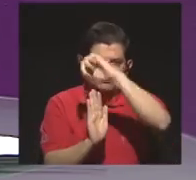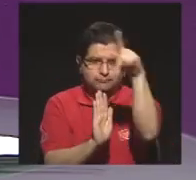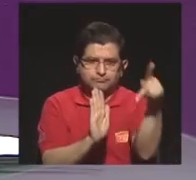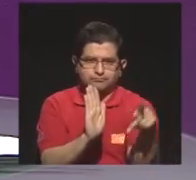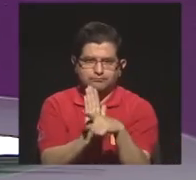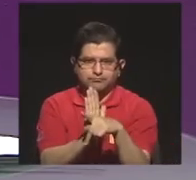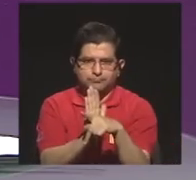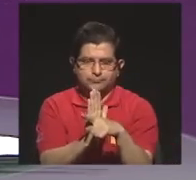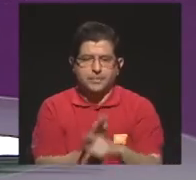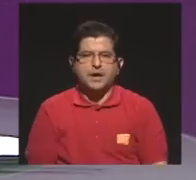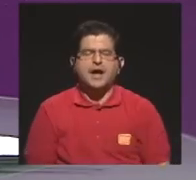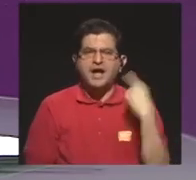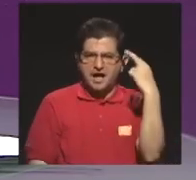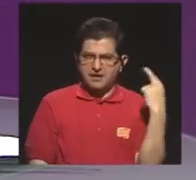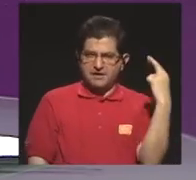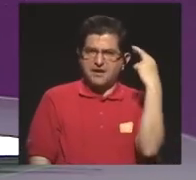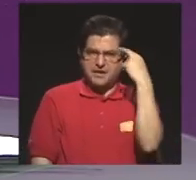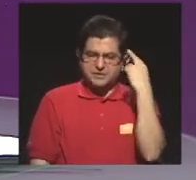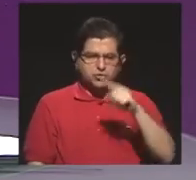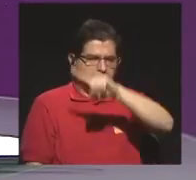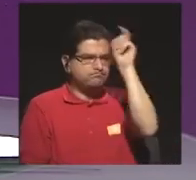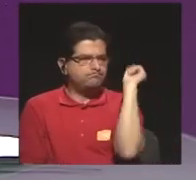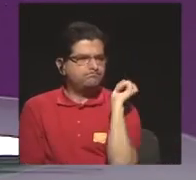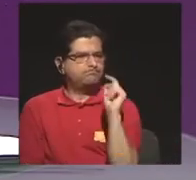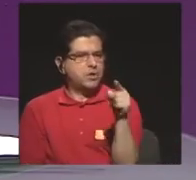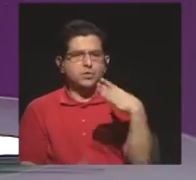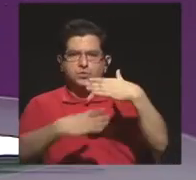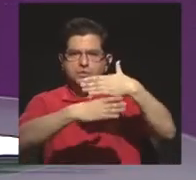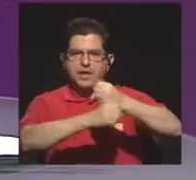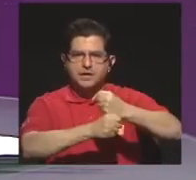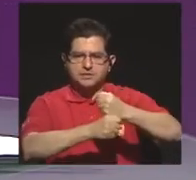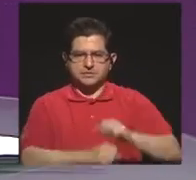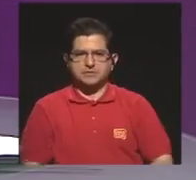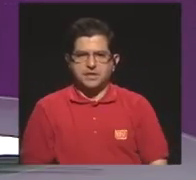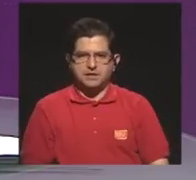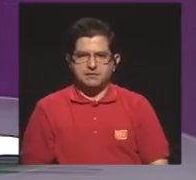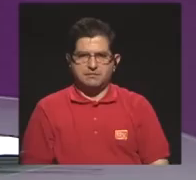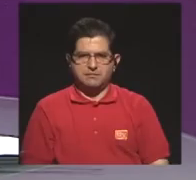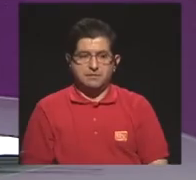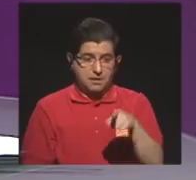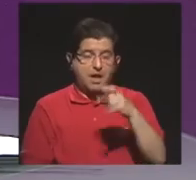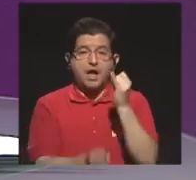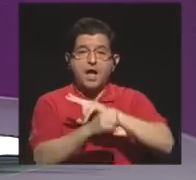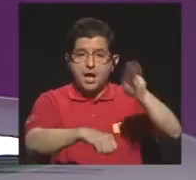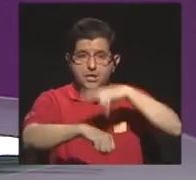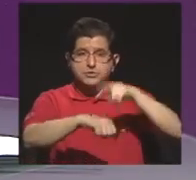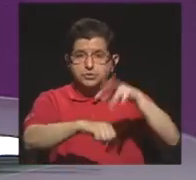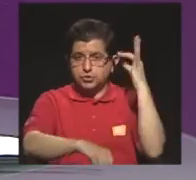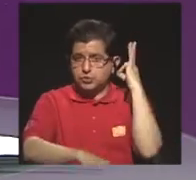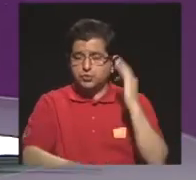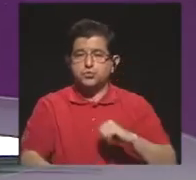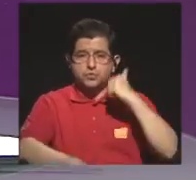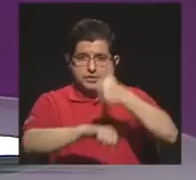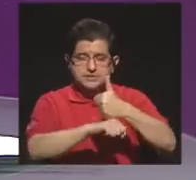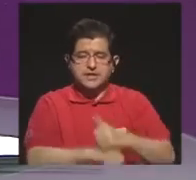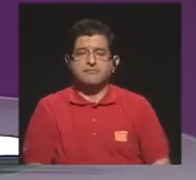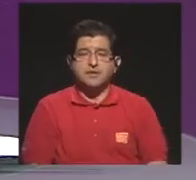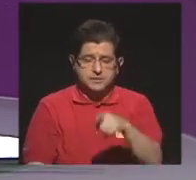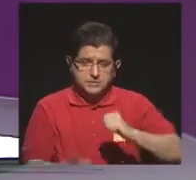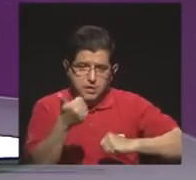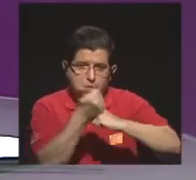Constitucional, ¿verdad?, ante una consulta efectuada, consulta en la cual el INAMU establece una